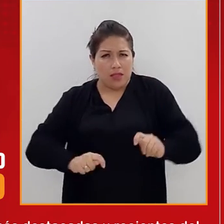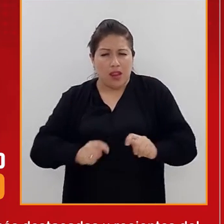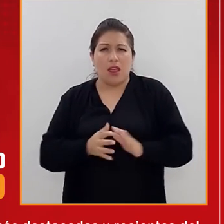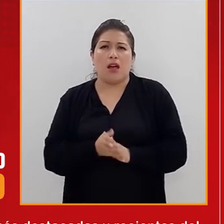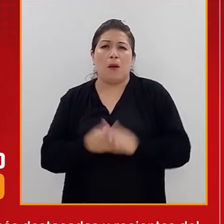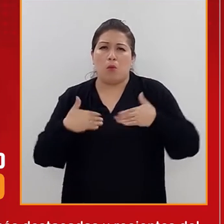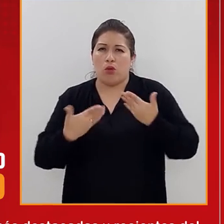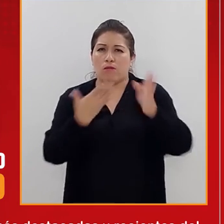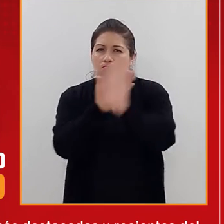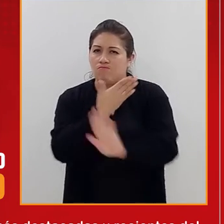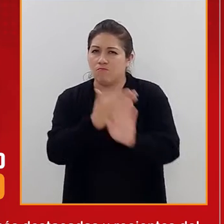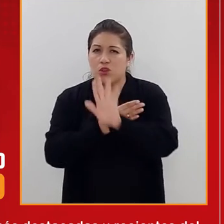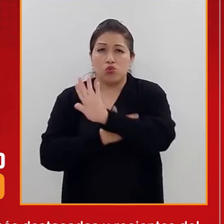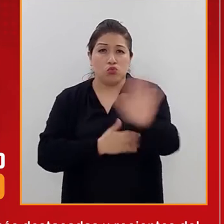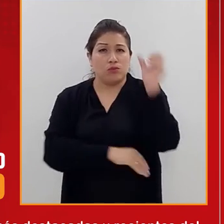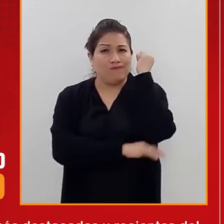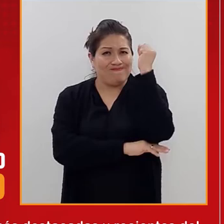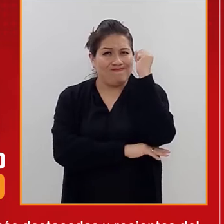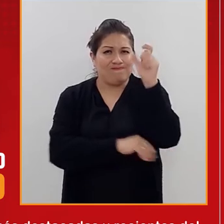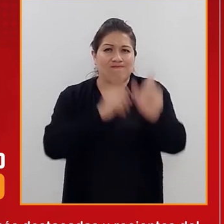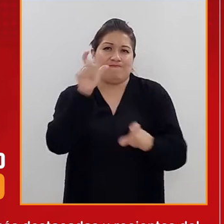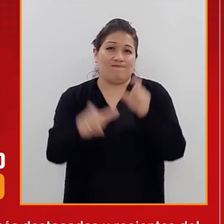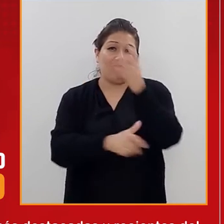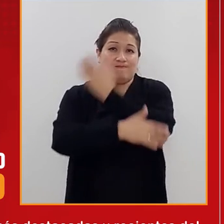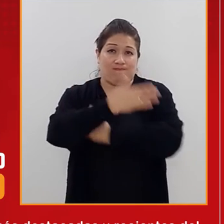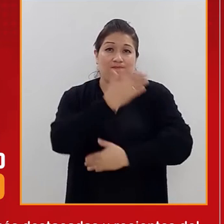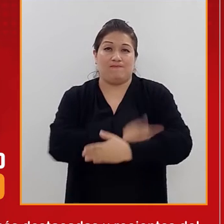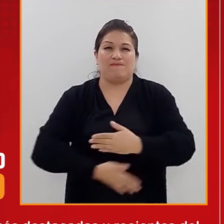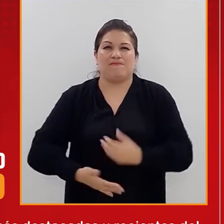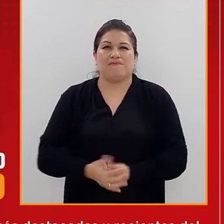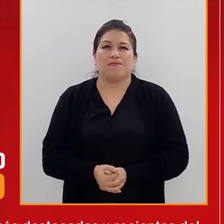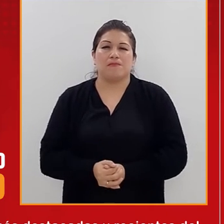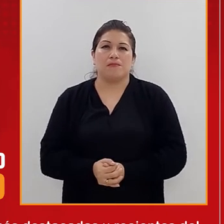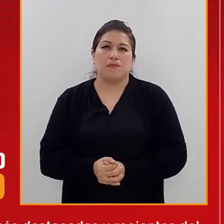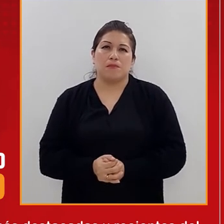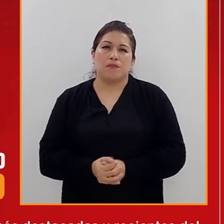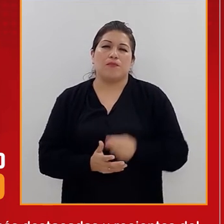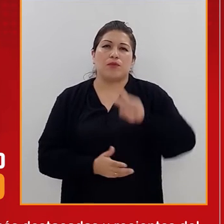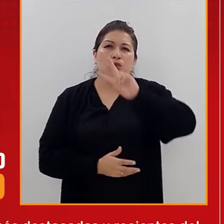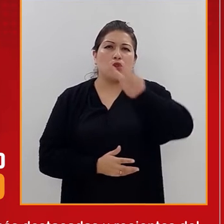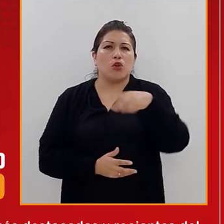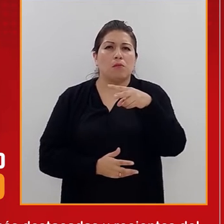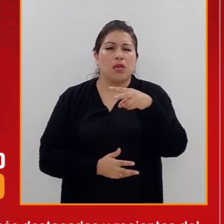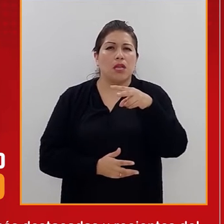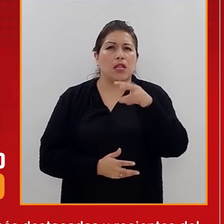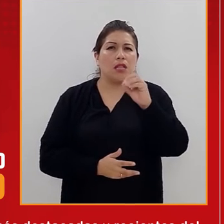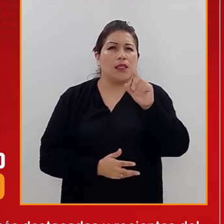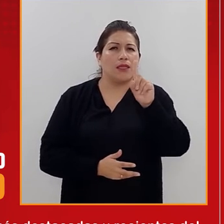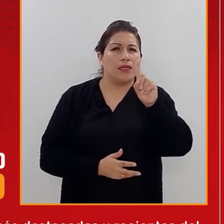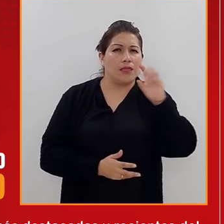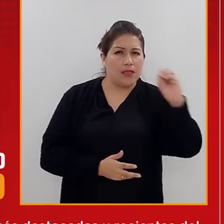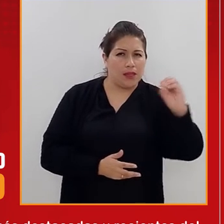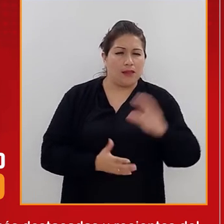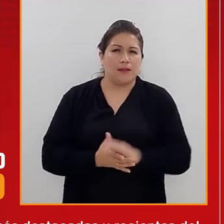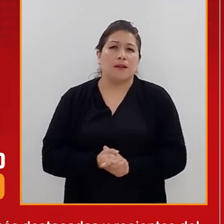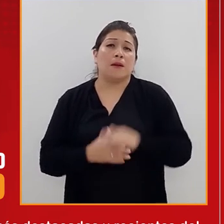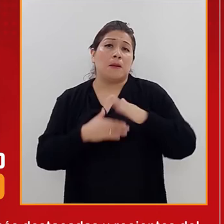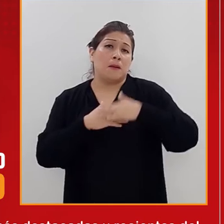tratado internacional para proteger los derechos de las personas con discapacidad. Parra Dusan,